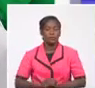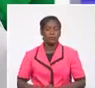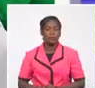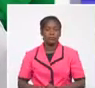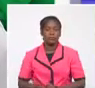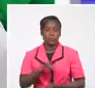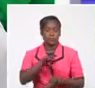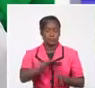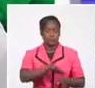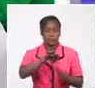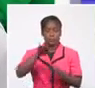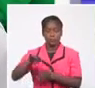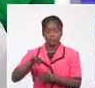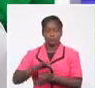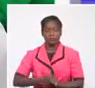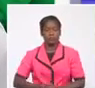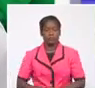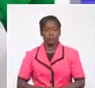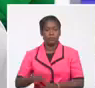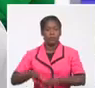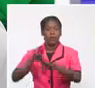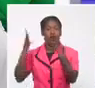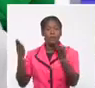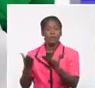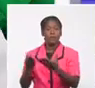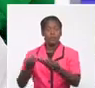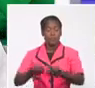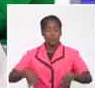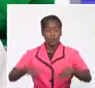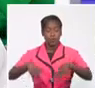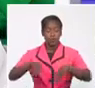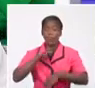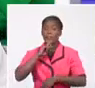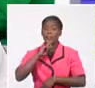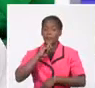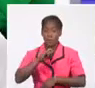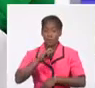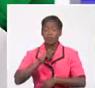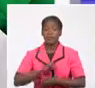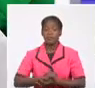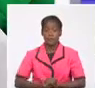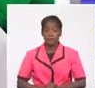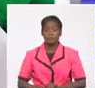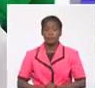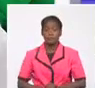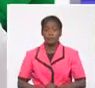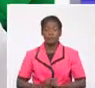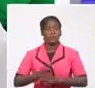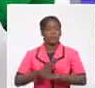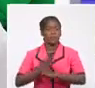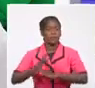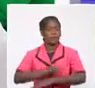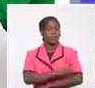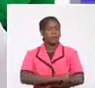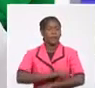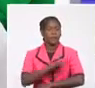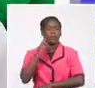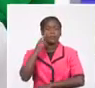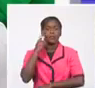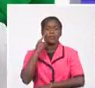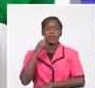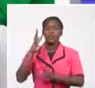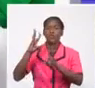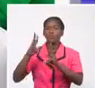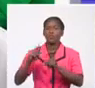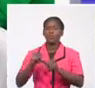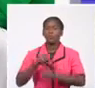El mundo con una situación que se ha ido revertiendo en cuanto al número de